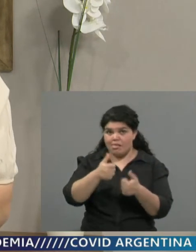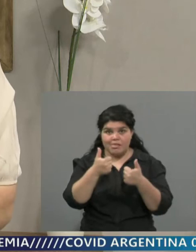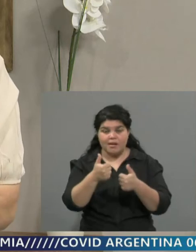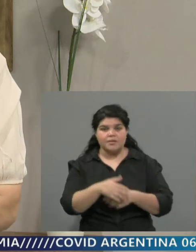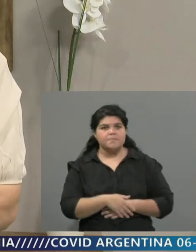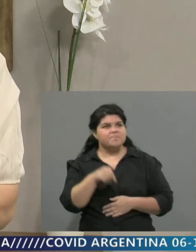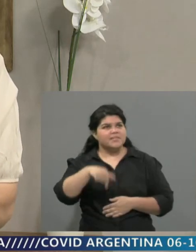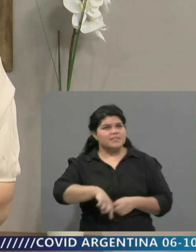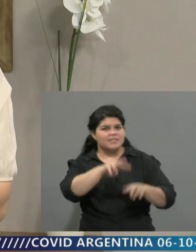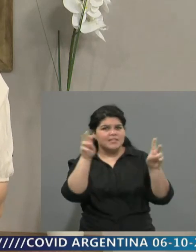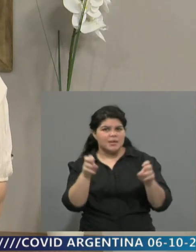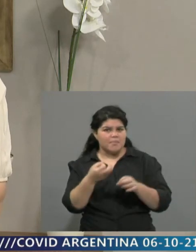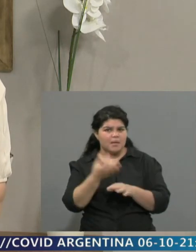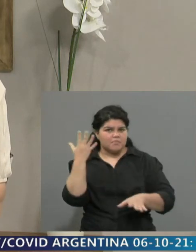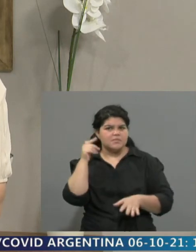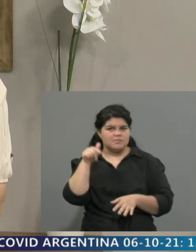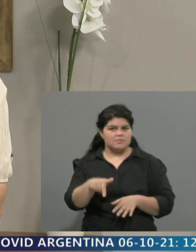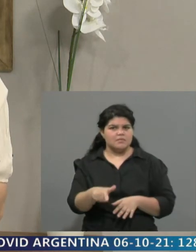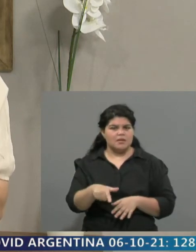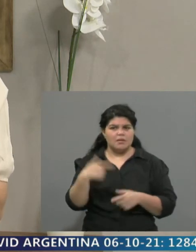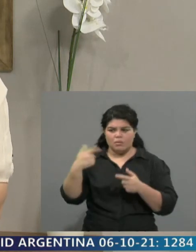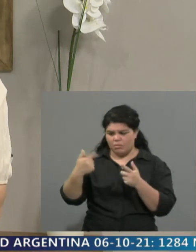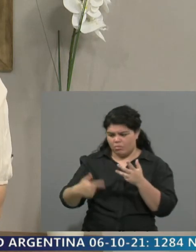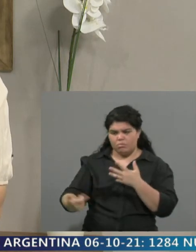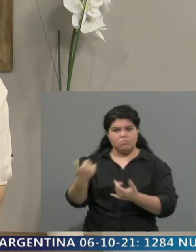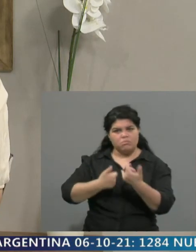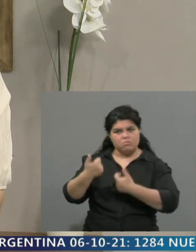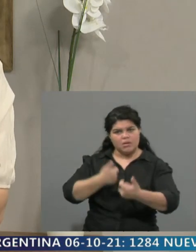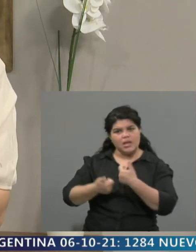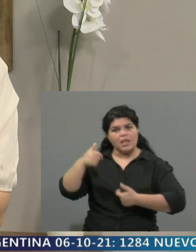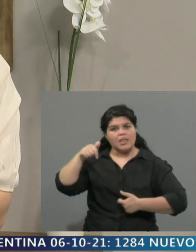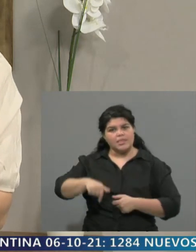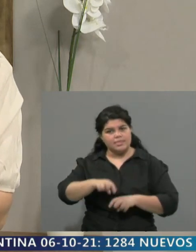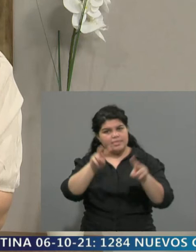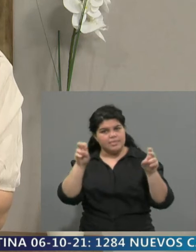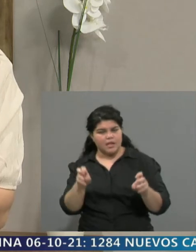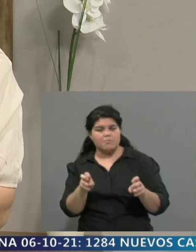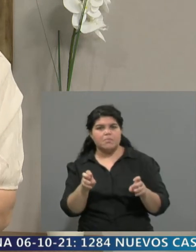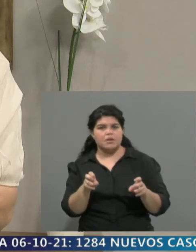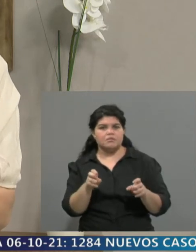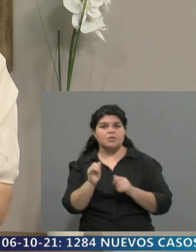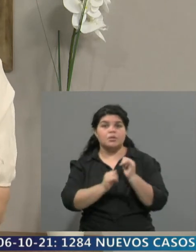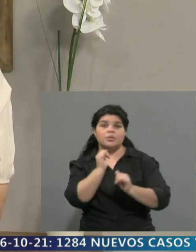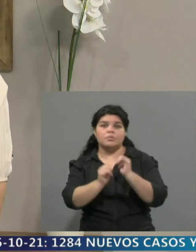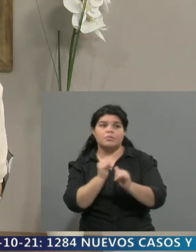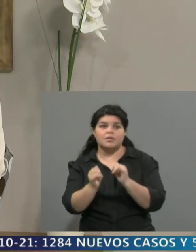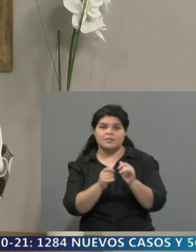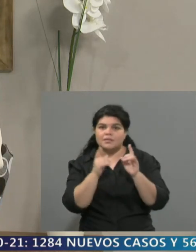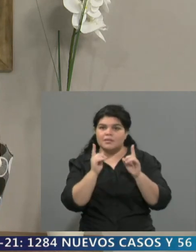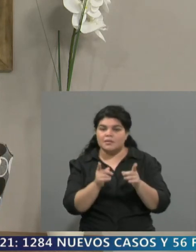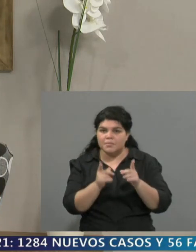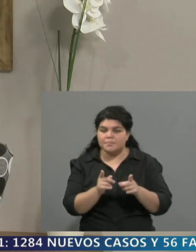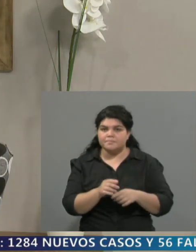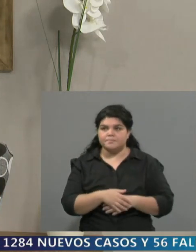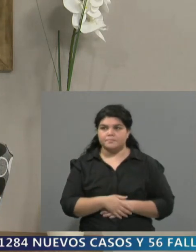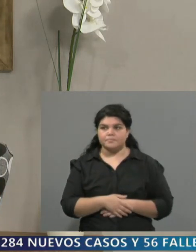da mucho para hablar, porque a mí se me ocurre pensar, y me parece que es tema para que en algún momento también lo planteemos, cómo se aplica, cómo